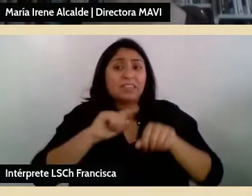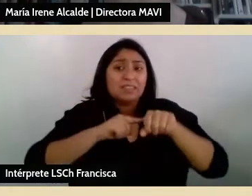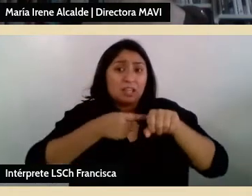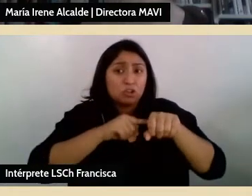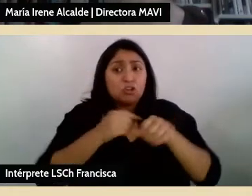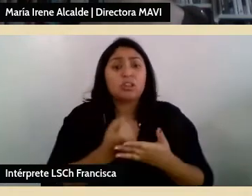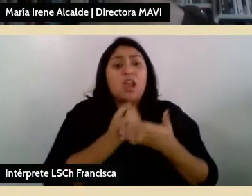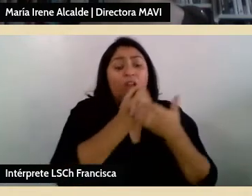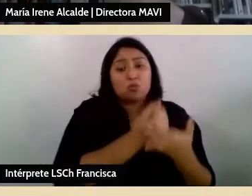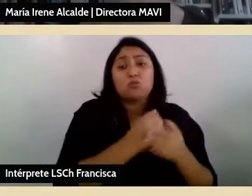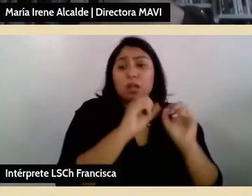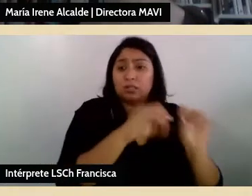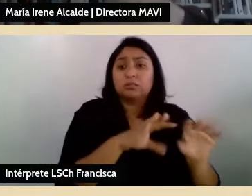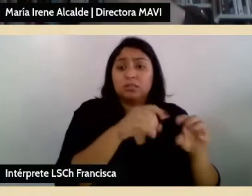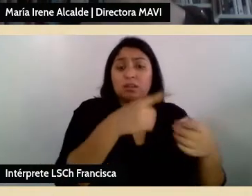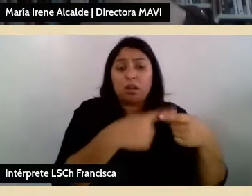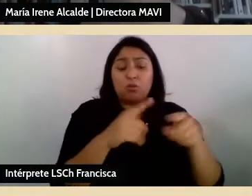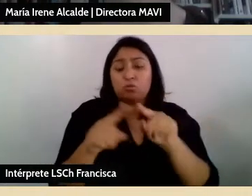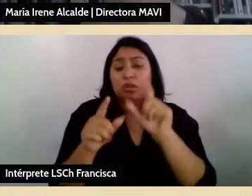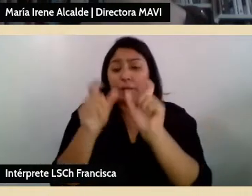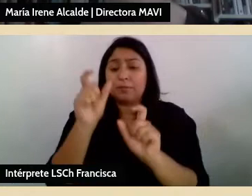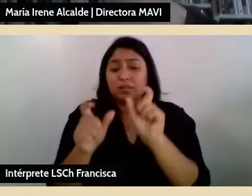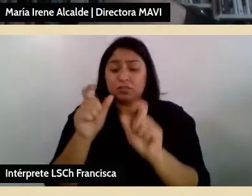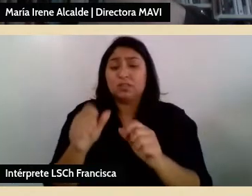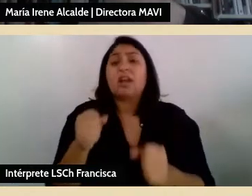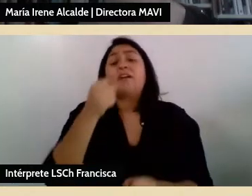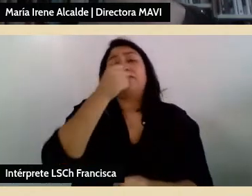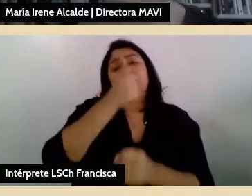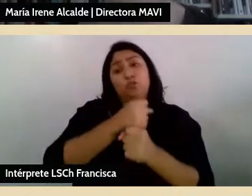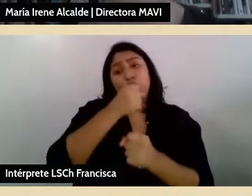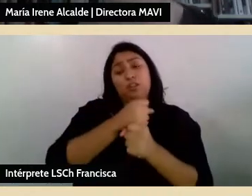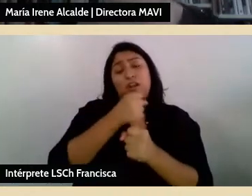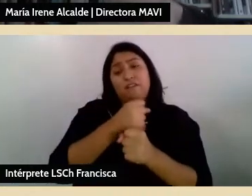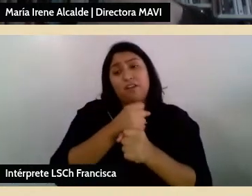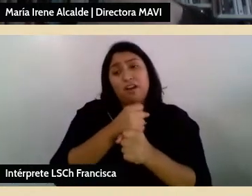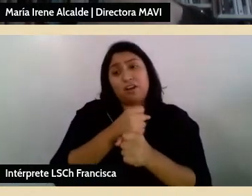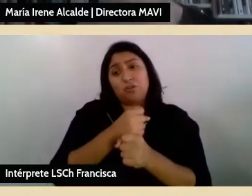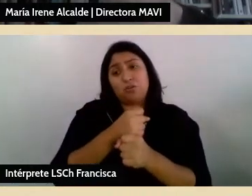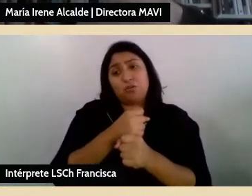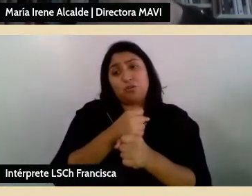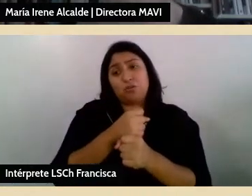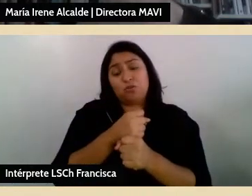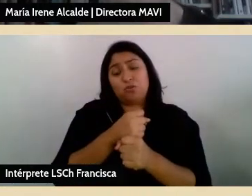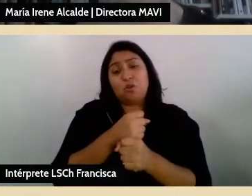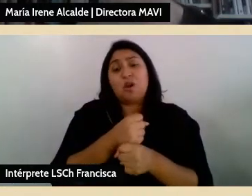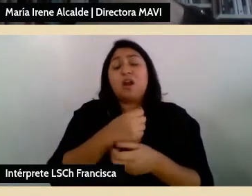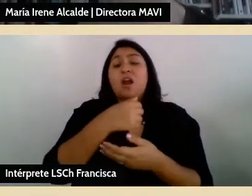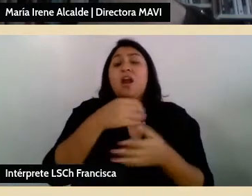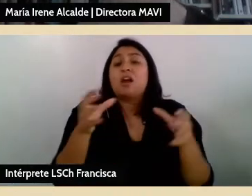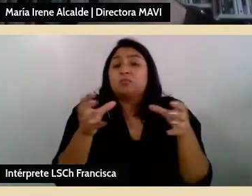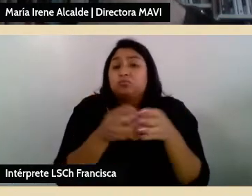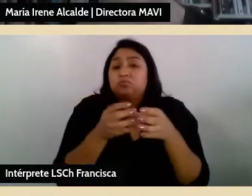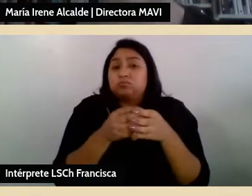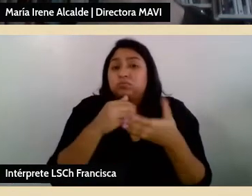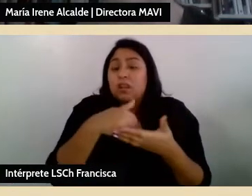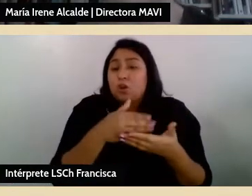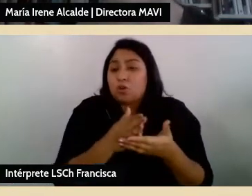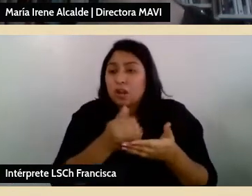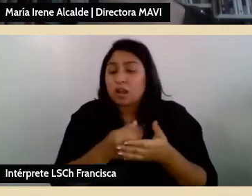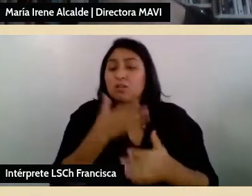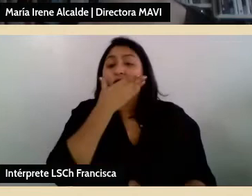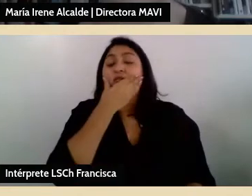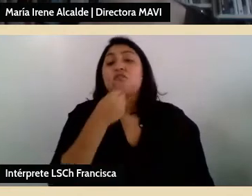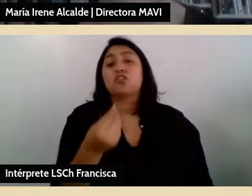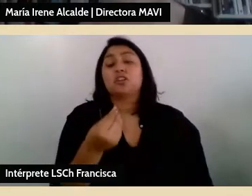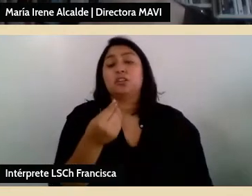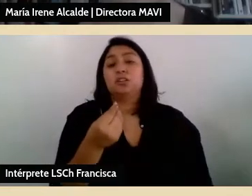un trabajo orgánico. Yo diría muy, muy bonito, muy estresado,